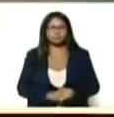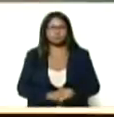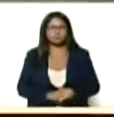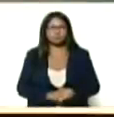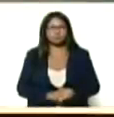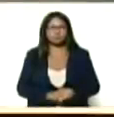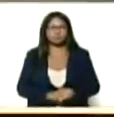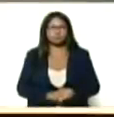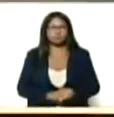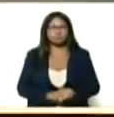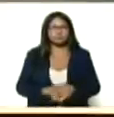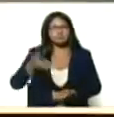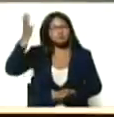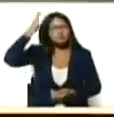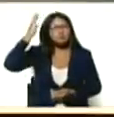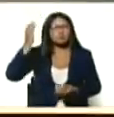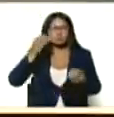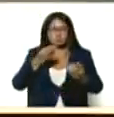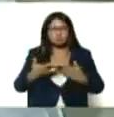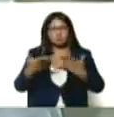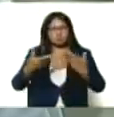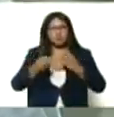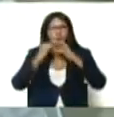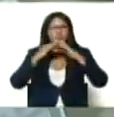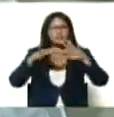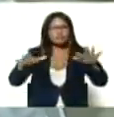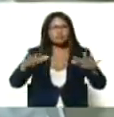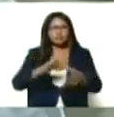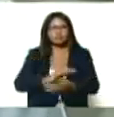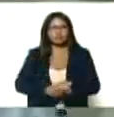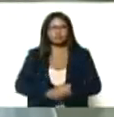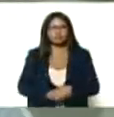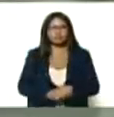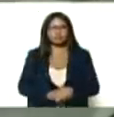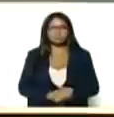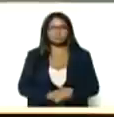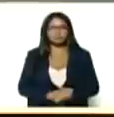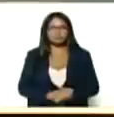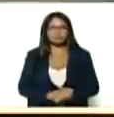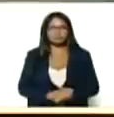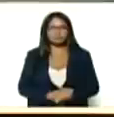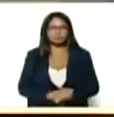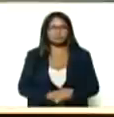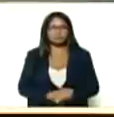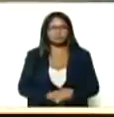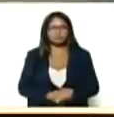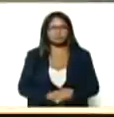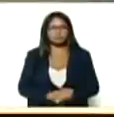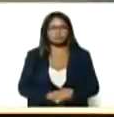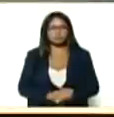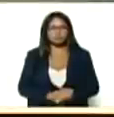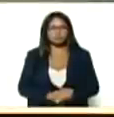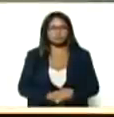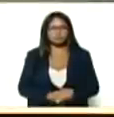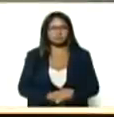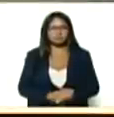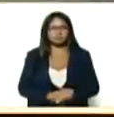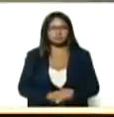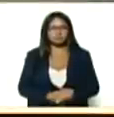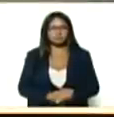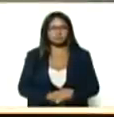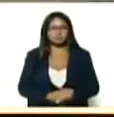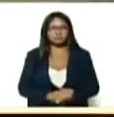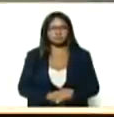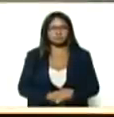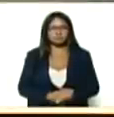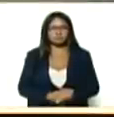Monseñor Bielmamora, deme sus bendiciones, por favor. el camarada